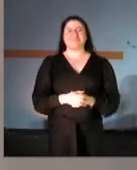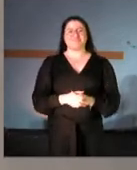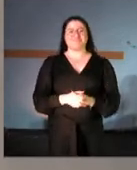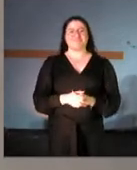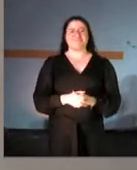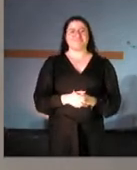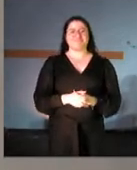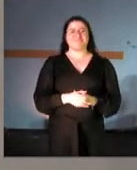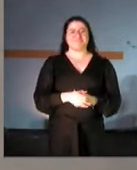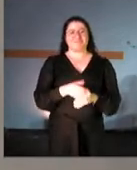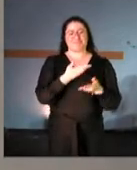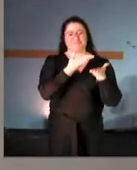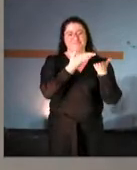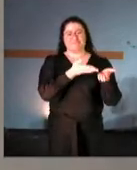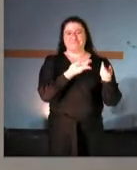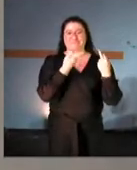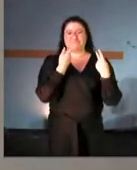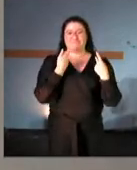para presentar